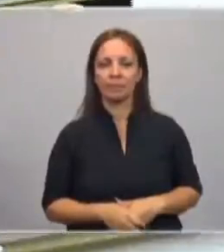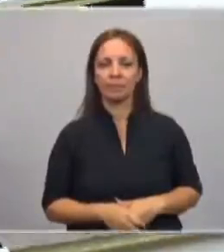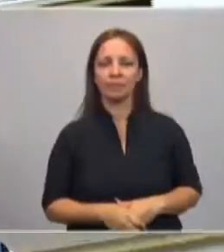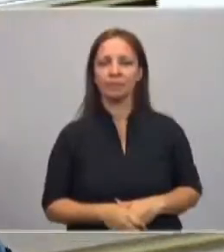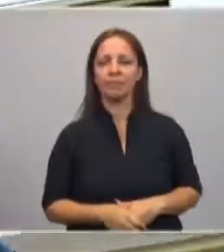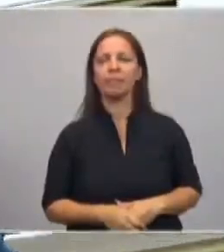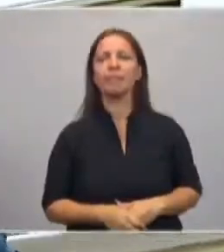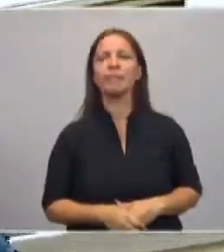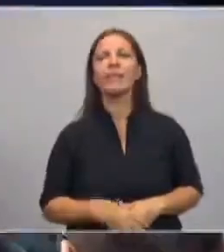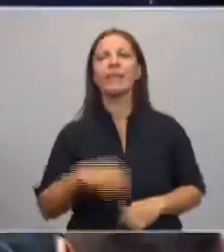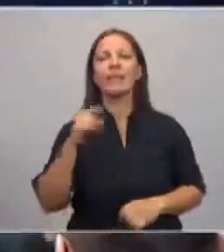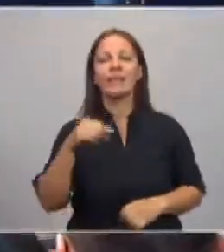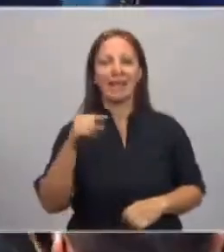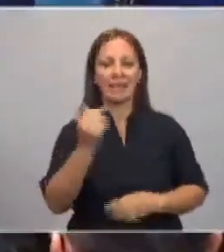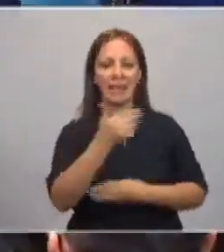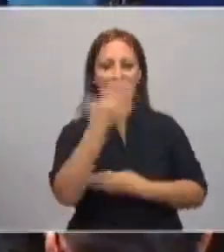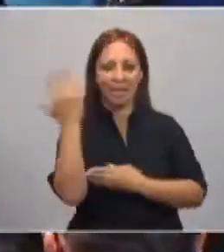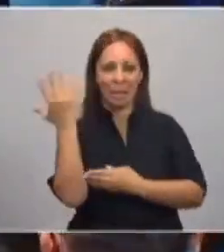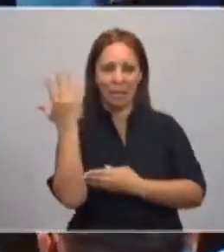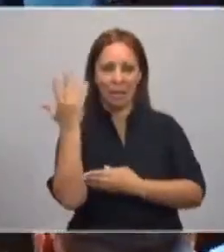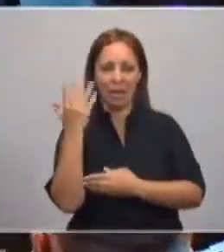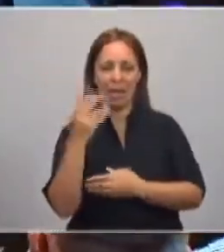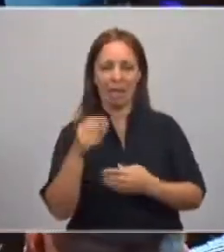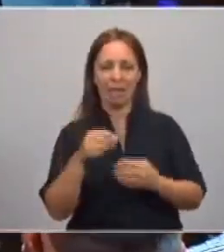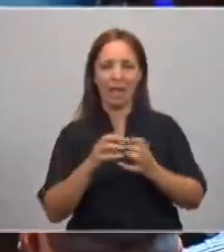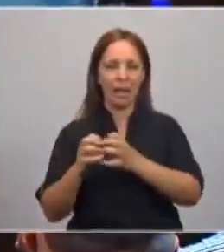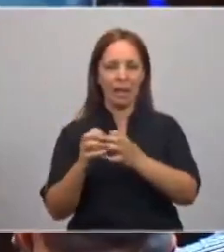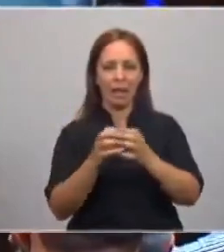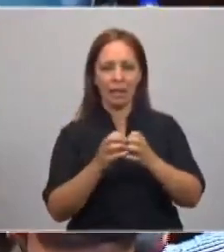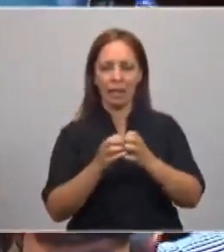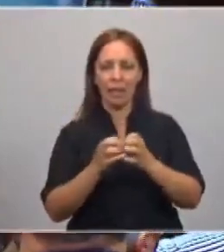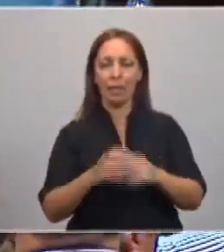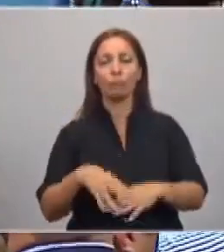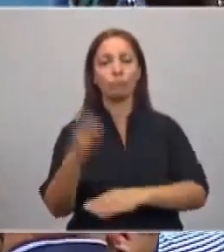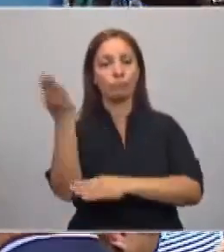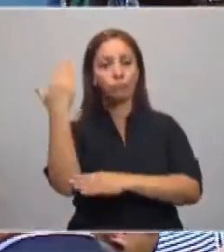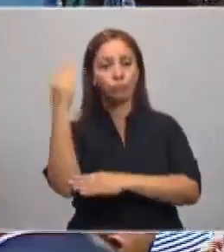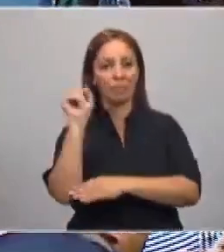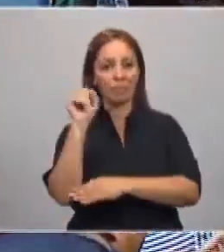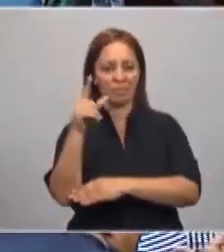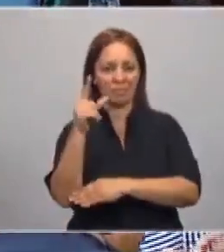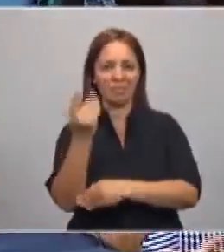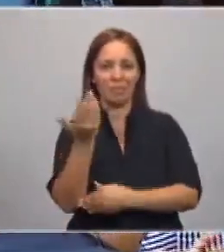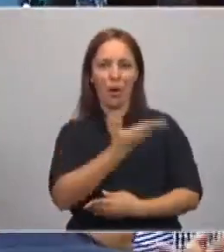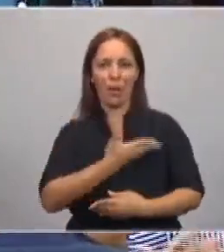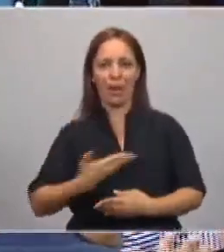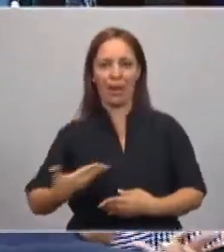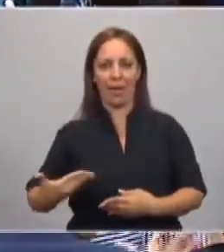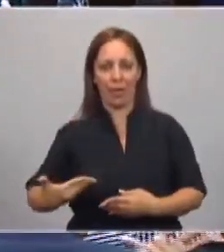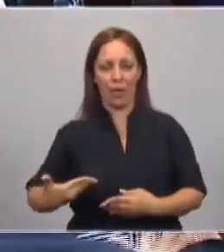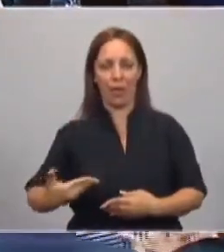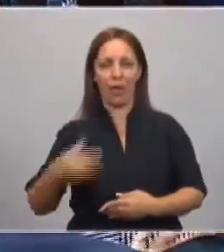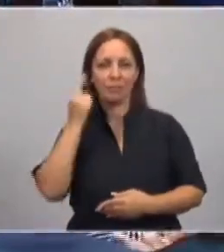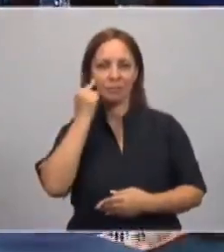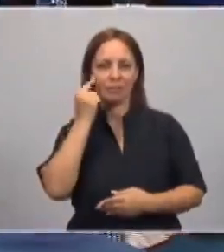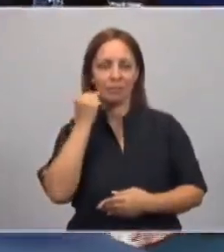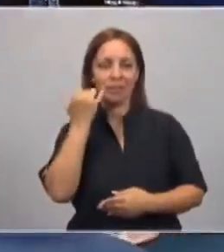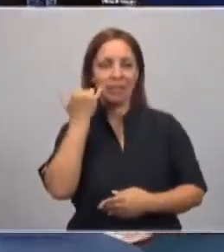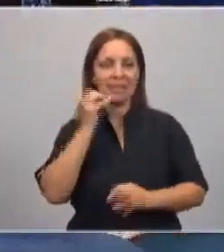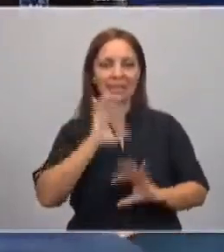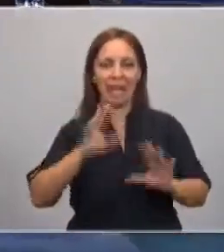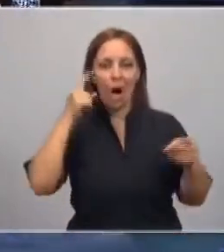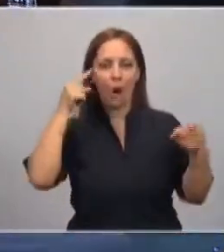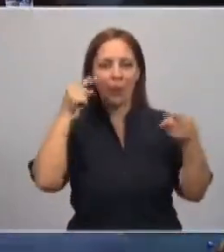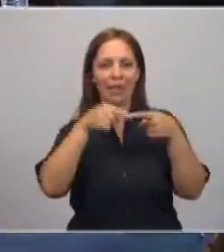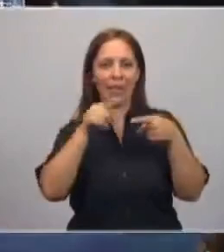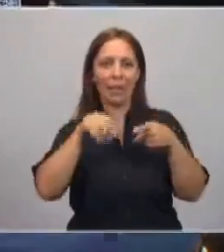Honorable Asamblea Legislativa, concluido el mensaje pronunciado por el señor gobernador y habiéndose cumplido el